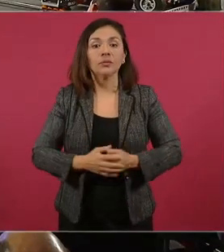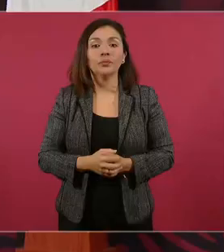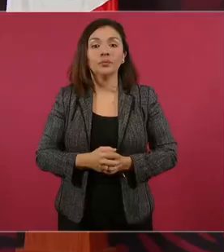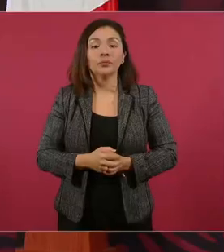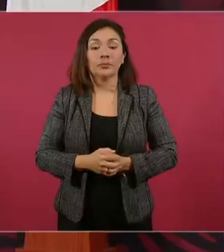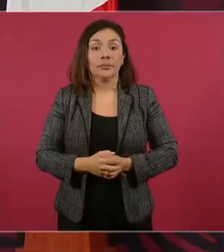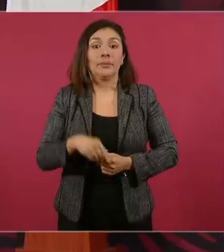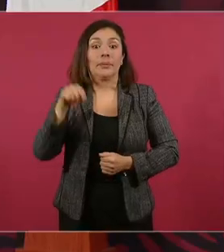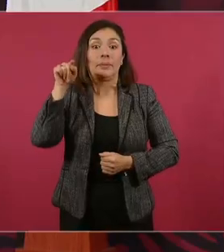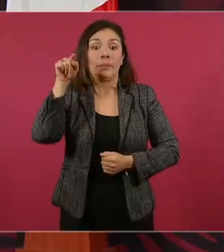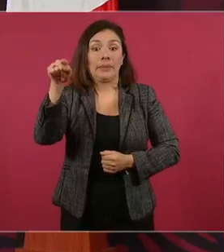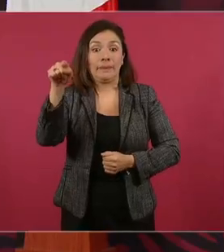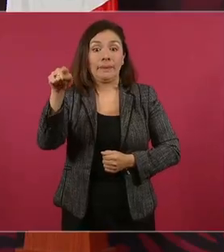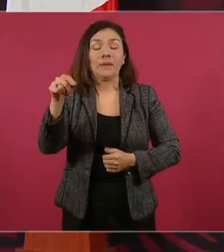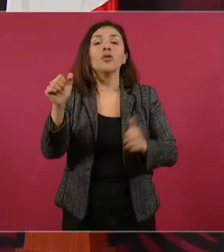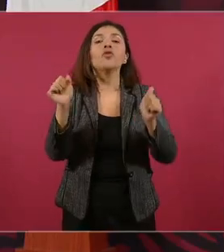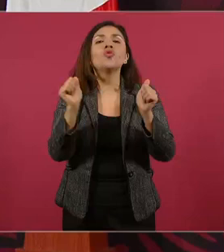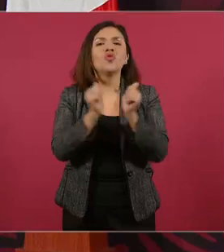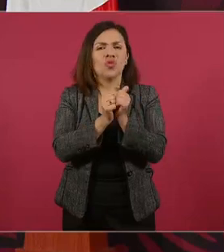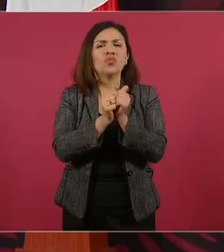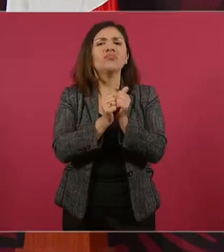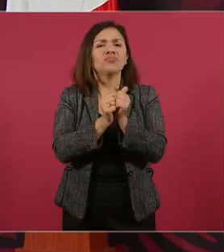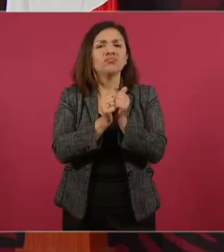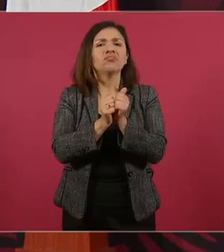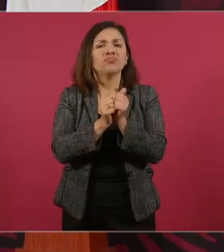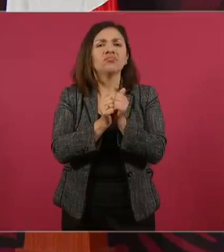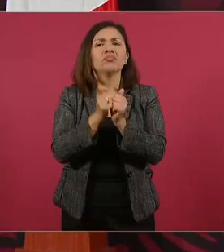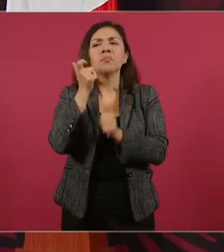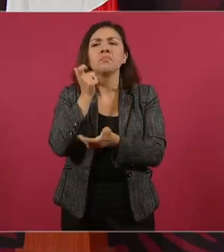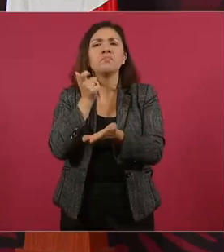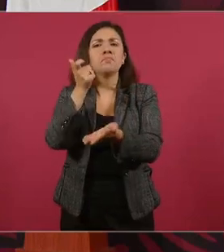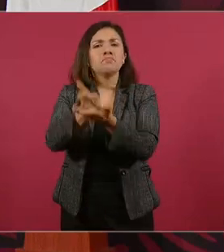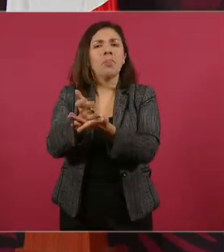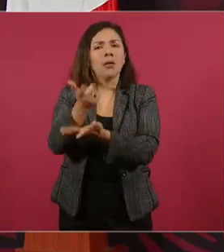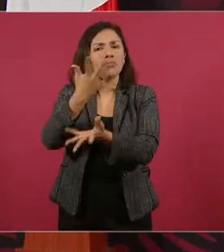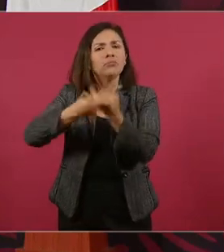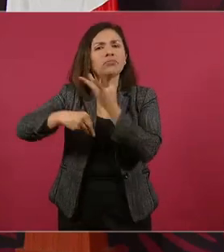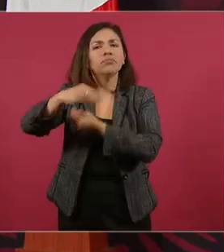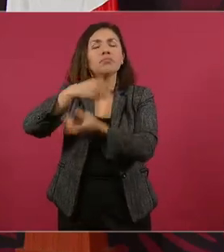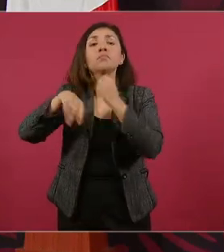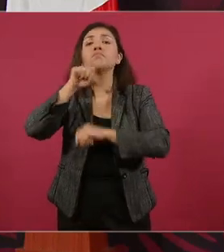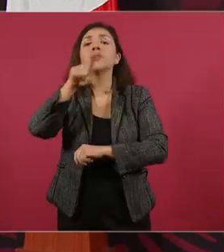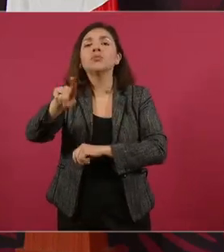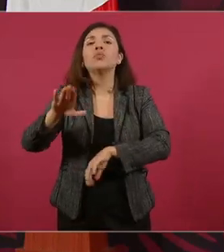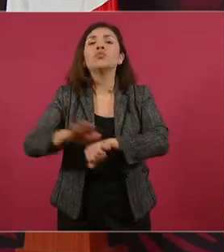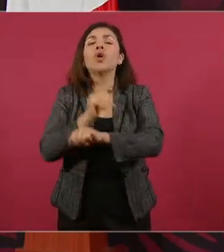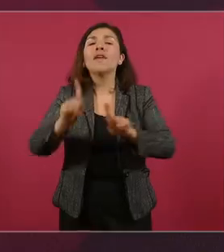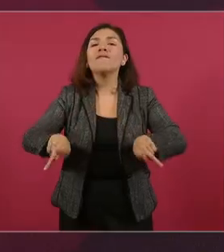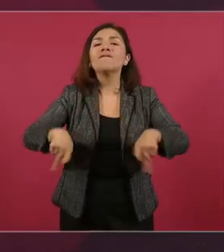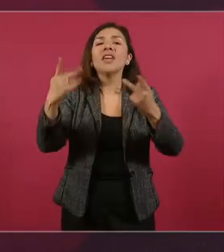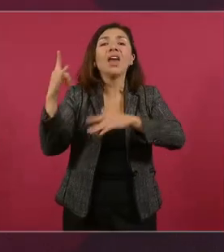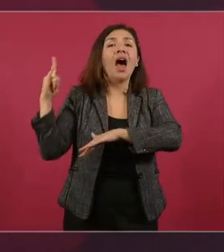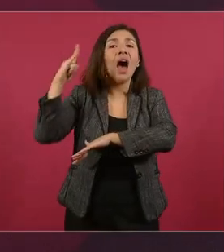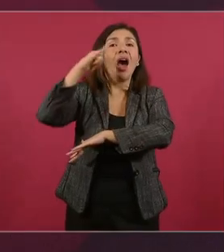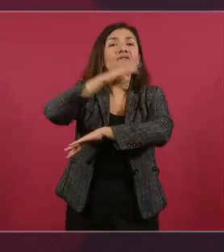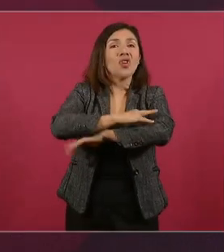que se está financiando con lo que se obtuvo por la venta del avión